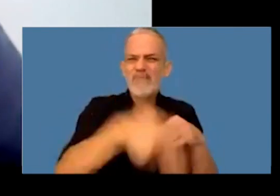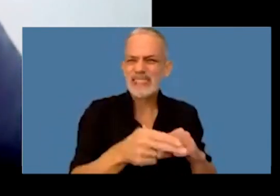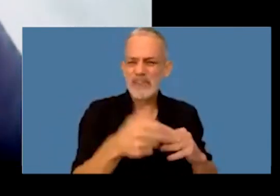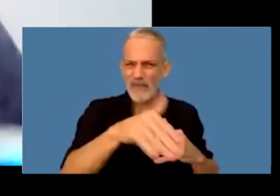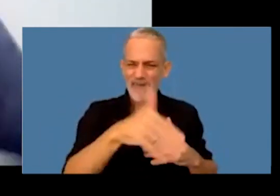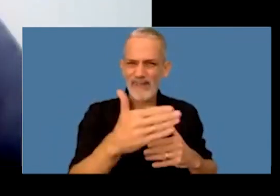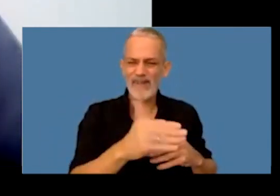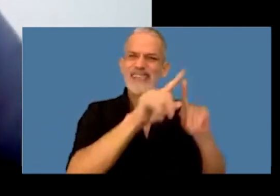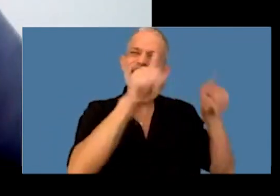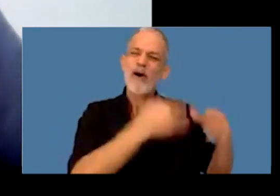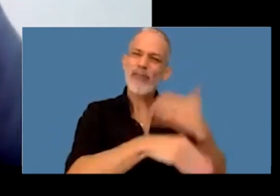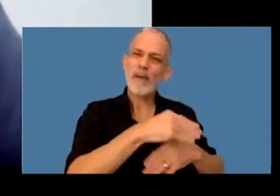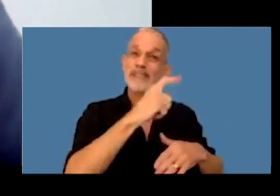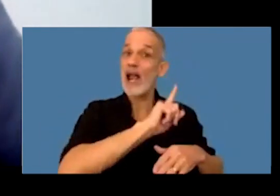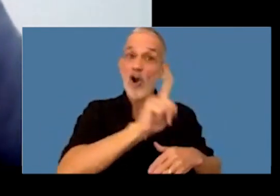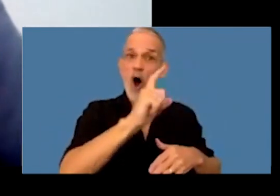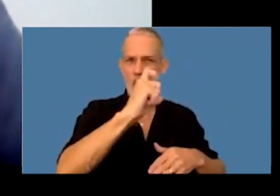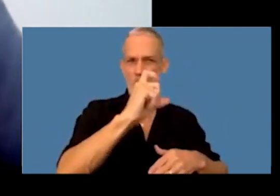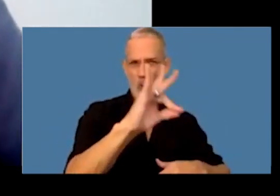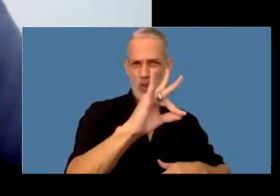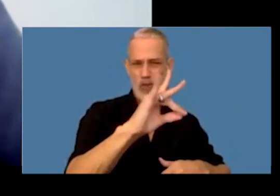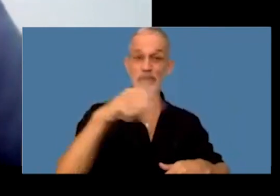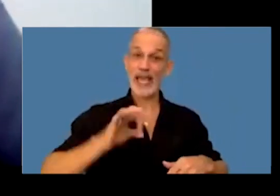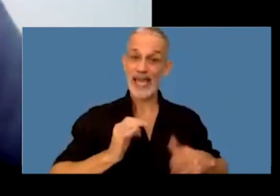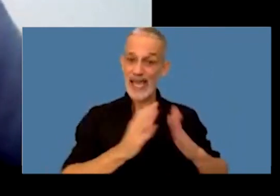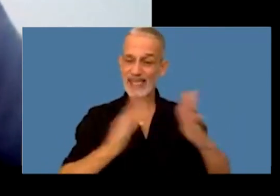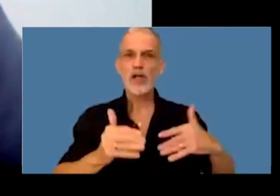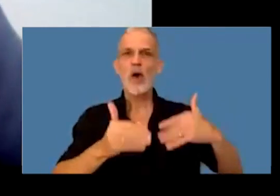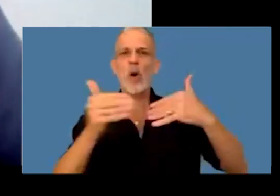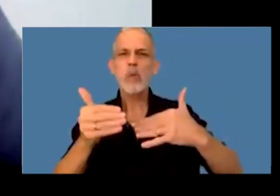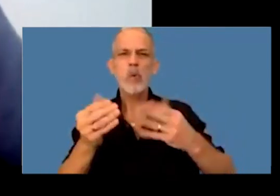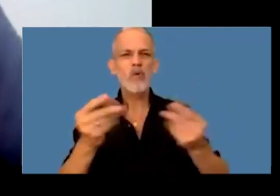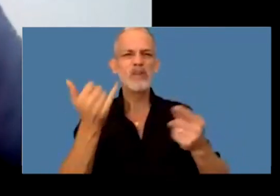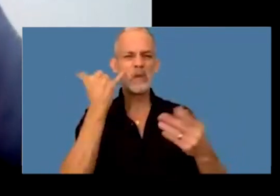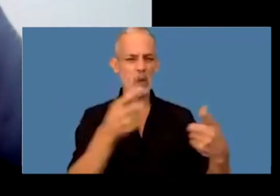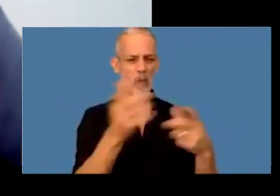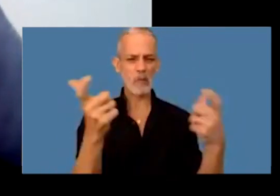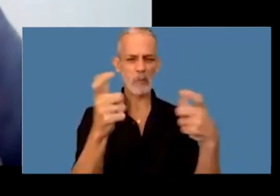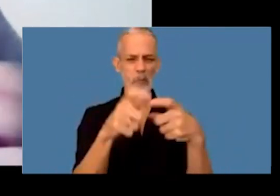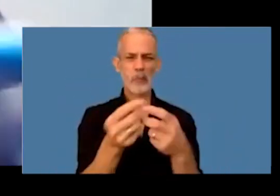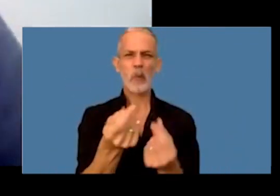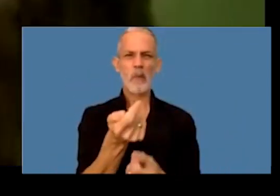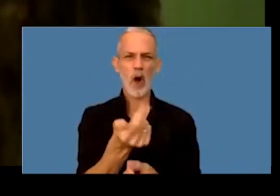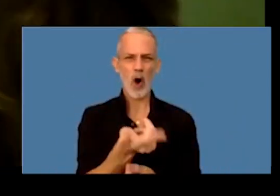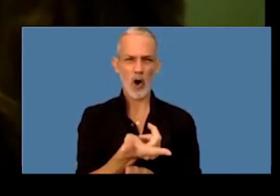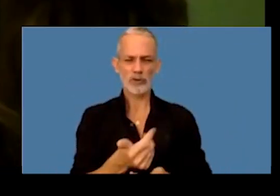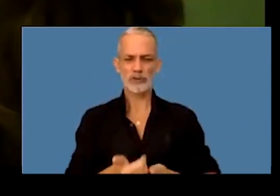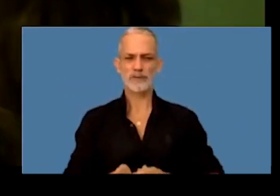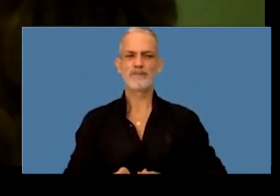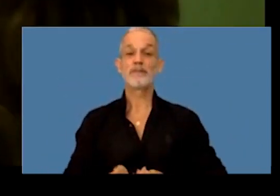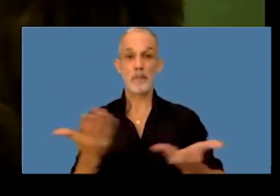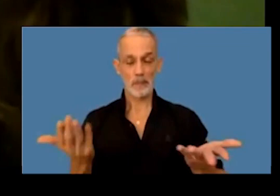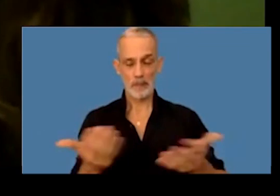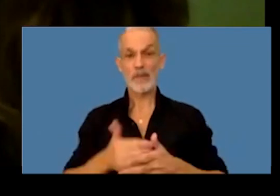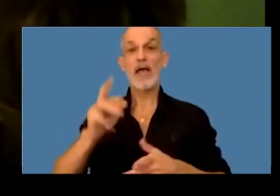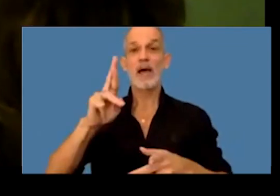Este año creo que después que terminen las prórrogas, ya van a quedar muy pocos circulando. Bien. Ro.